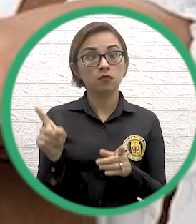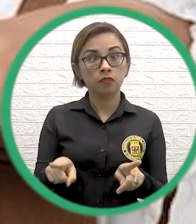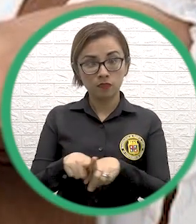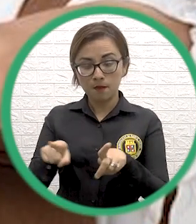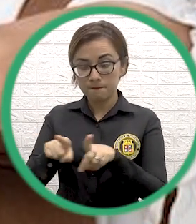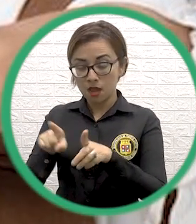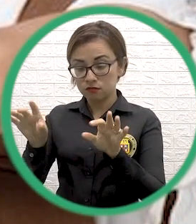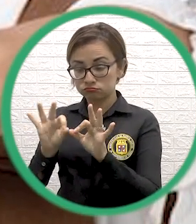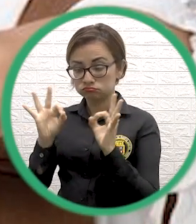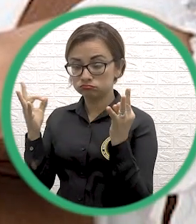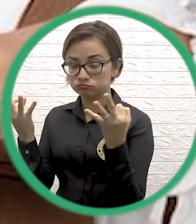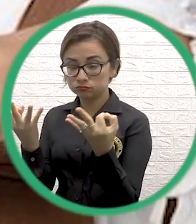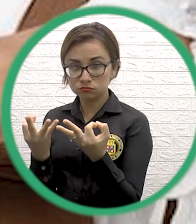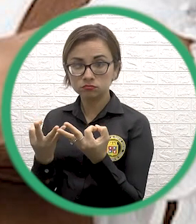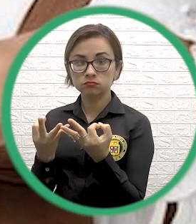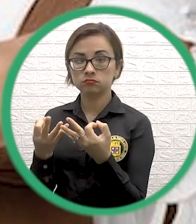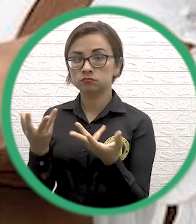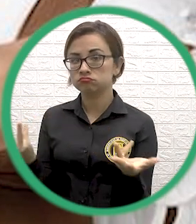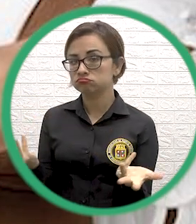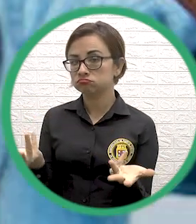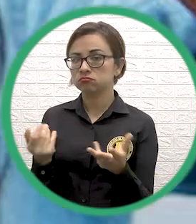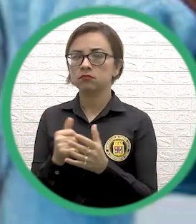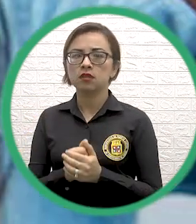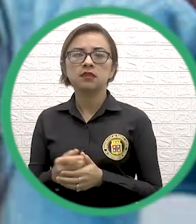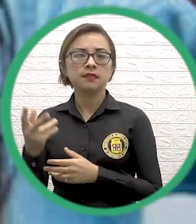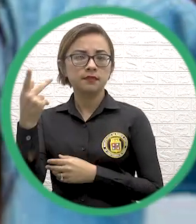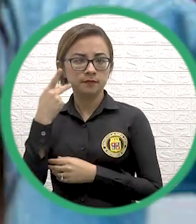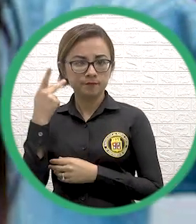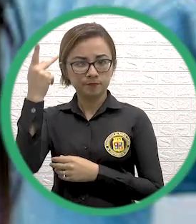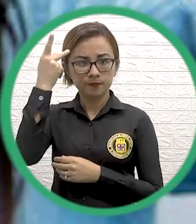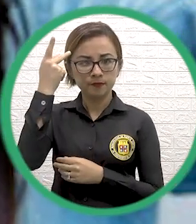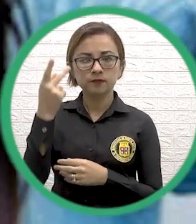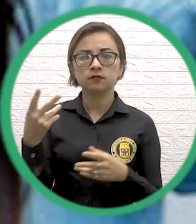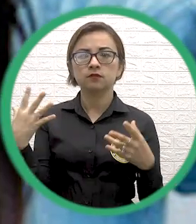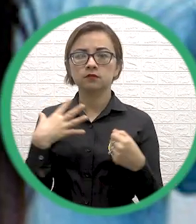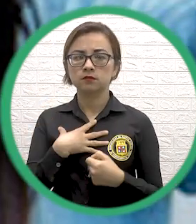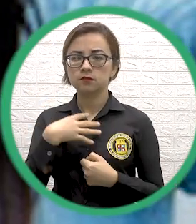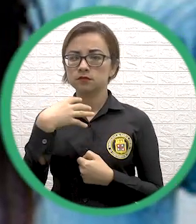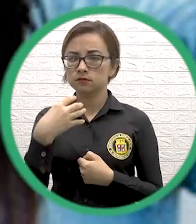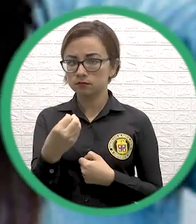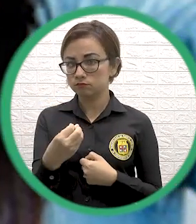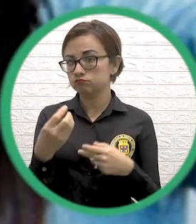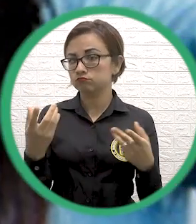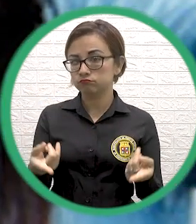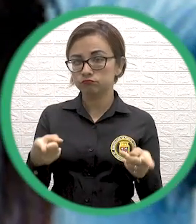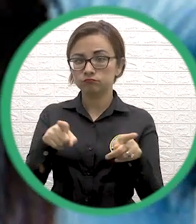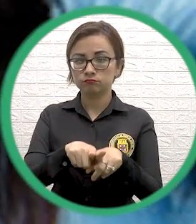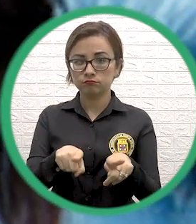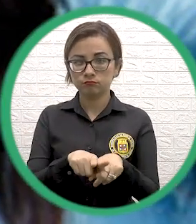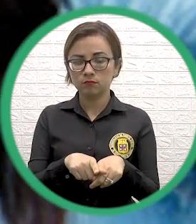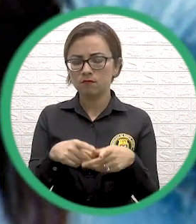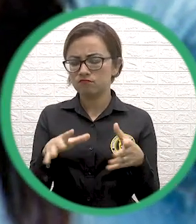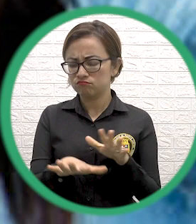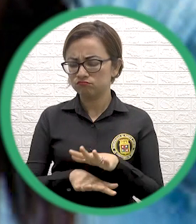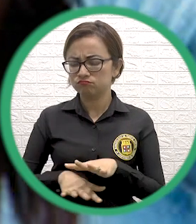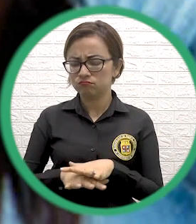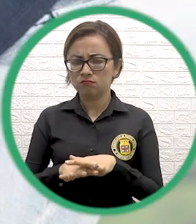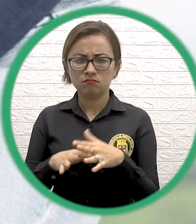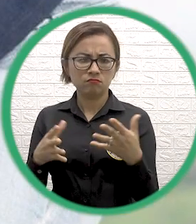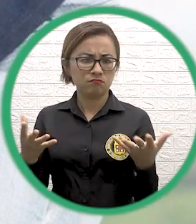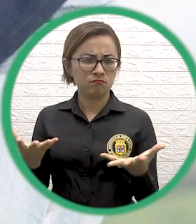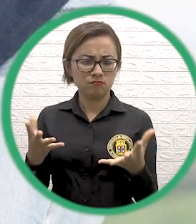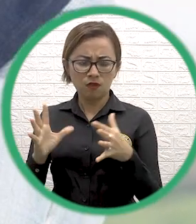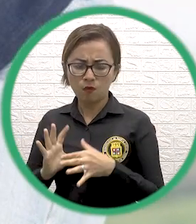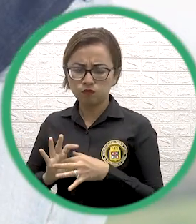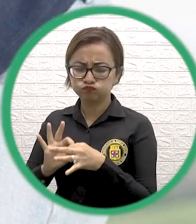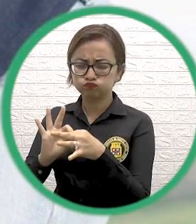también en el ámbito familiar, exactamente en la relación de padres e hijos. Se debe de establecer un área de confianza